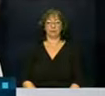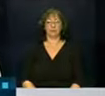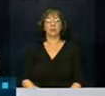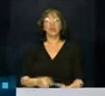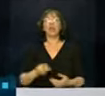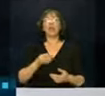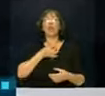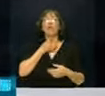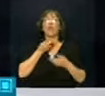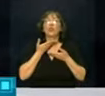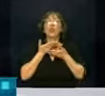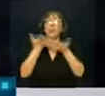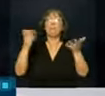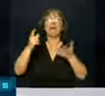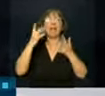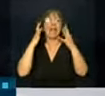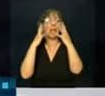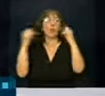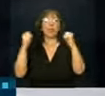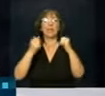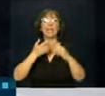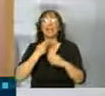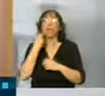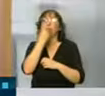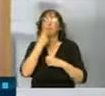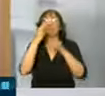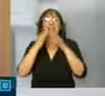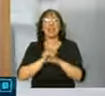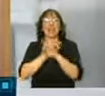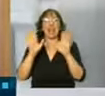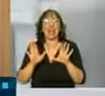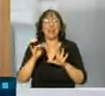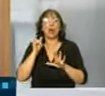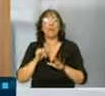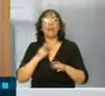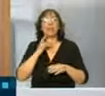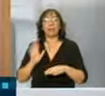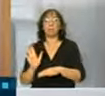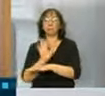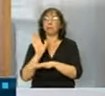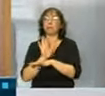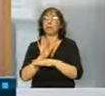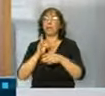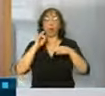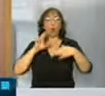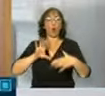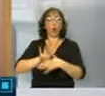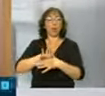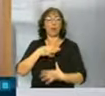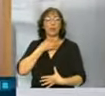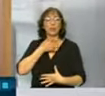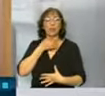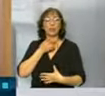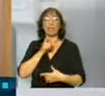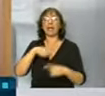Proyectar la voz para que se te escuche, que se te entienda. Poder hacer el personaje en forma coherente para que la gente